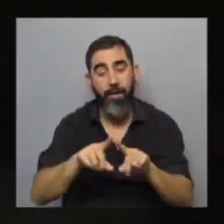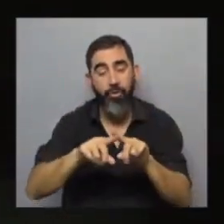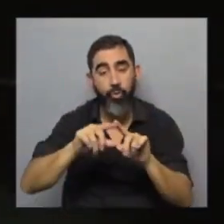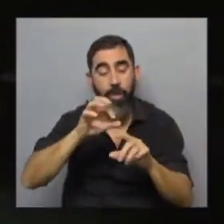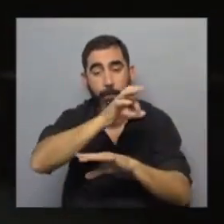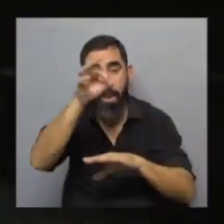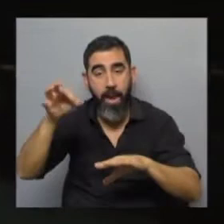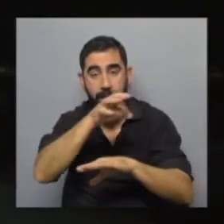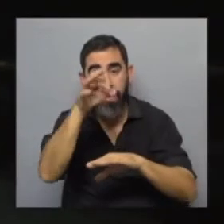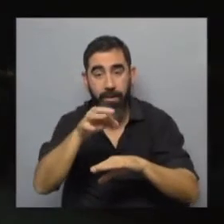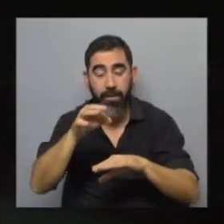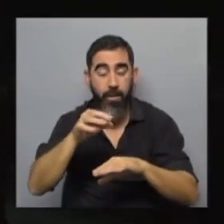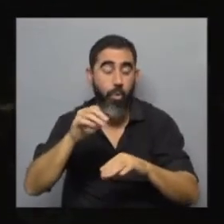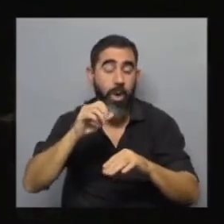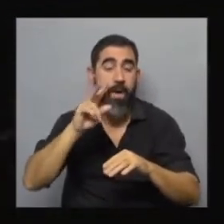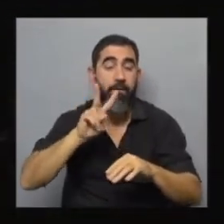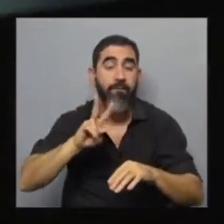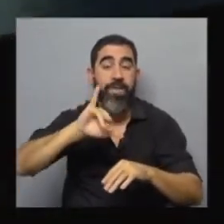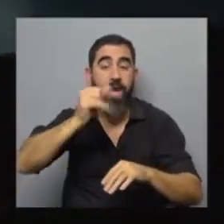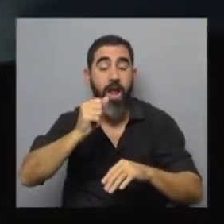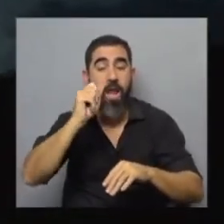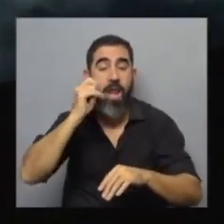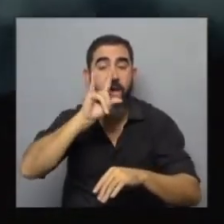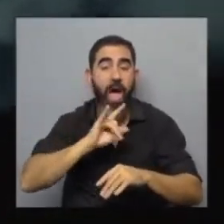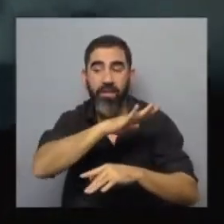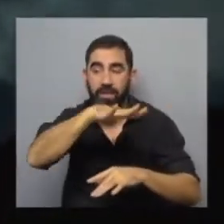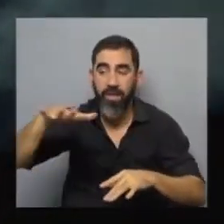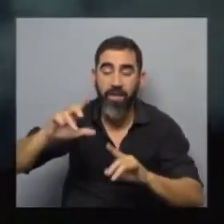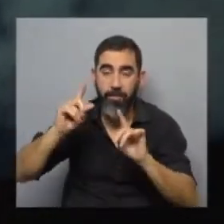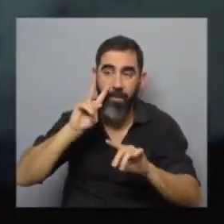galaxia, nuestra galaxia, la Vía Láctea, desde el exterior.